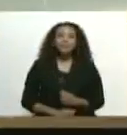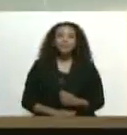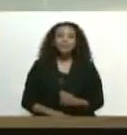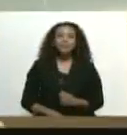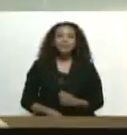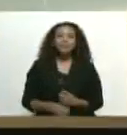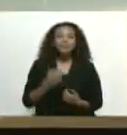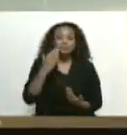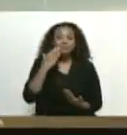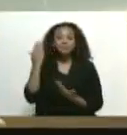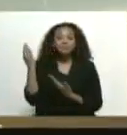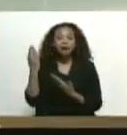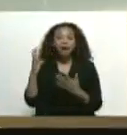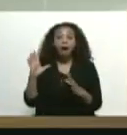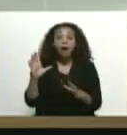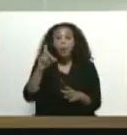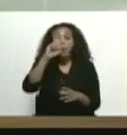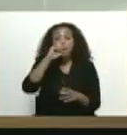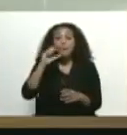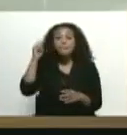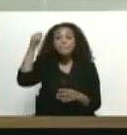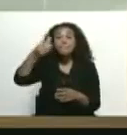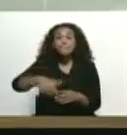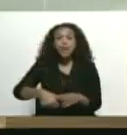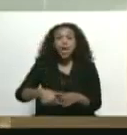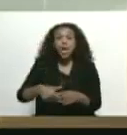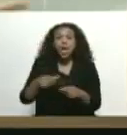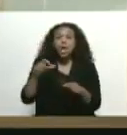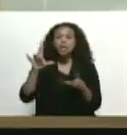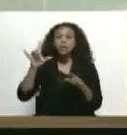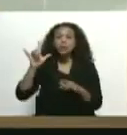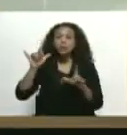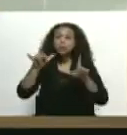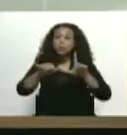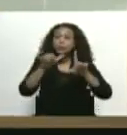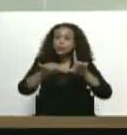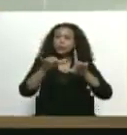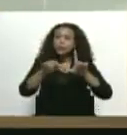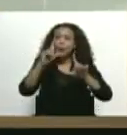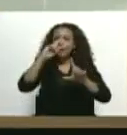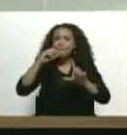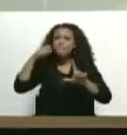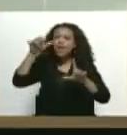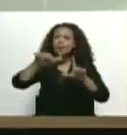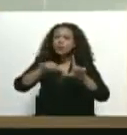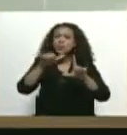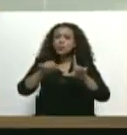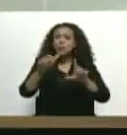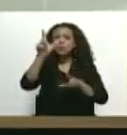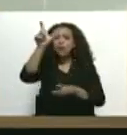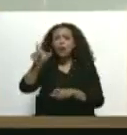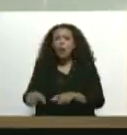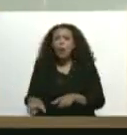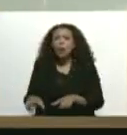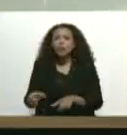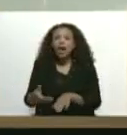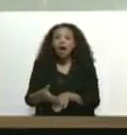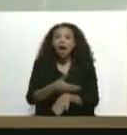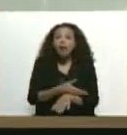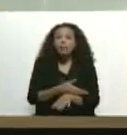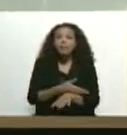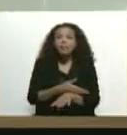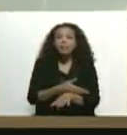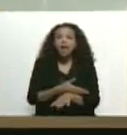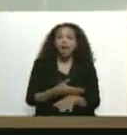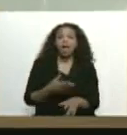sale, salí hace como un mes en YouTube. Tú te ibas a poner a ver un video en YouTube, muchachos. Y entonces salía, antes de ver el video,